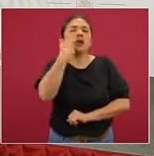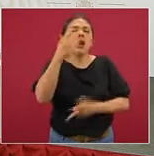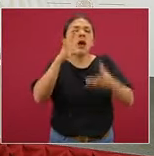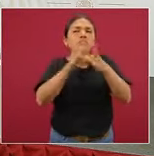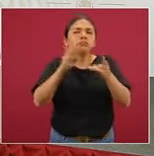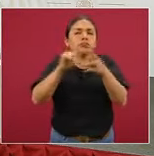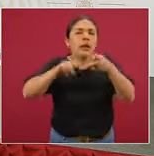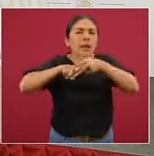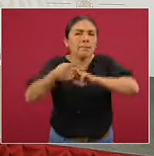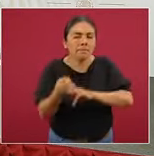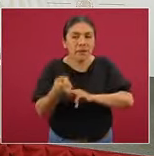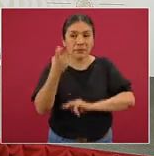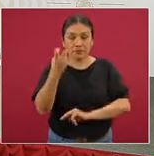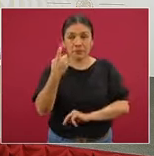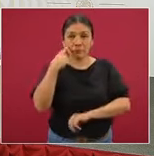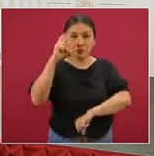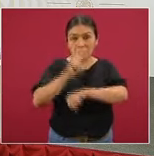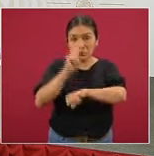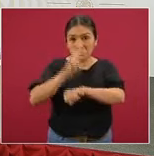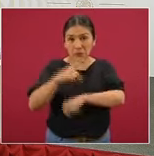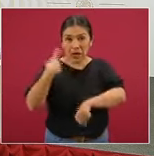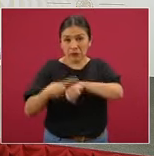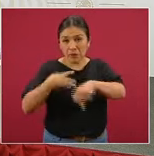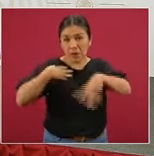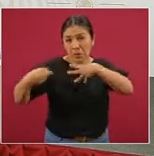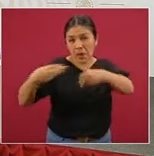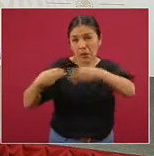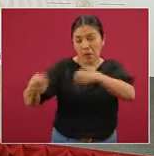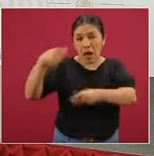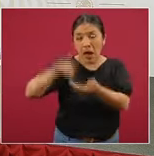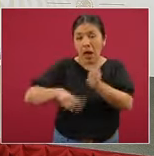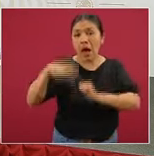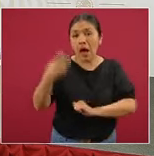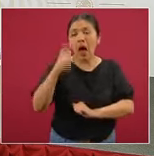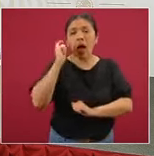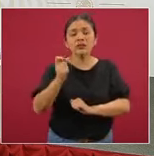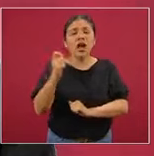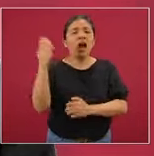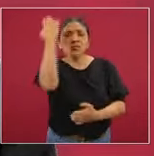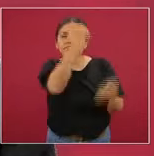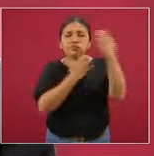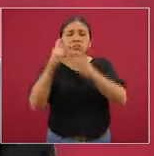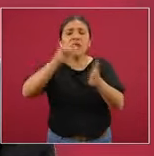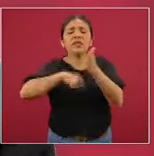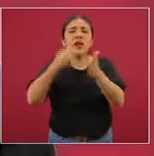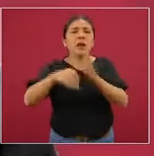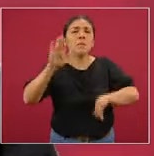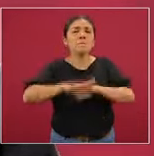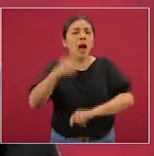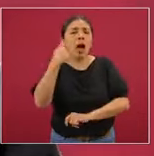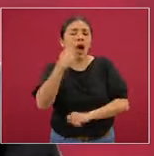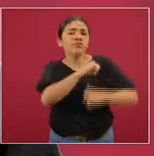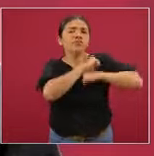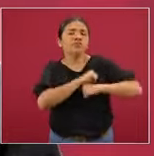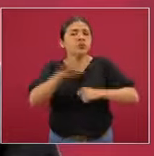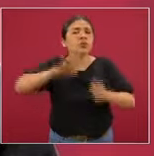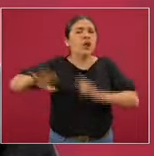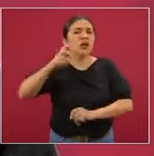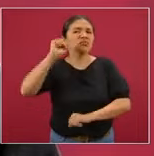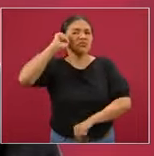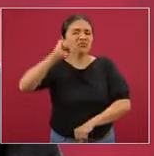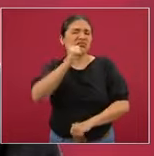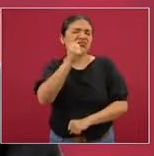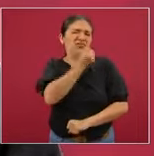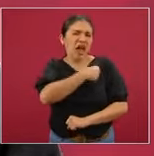al respecto. La vigilancia epidemiológica es un proceso técnico que conducen generalmente las autoridades de salud de